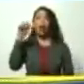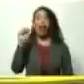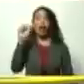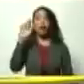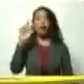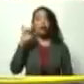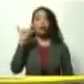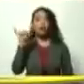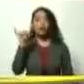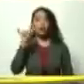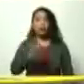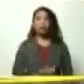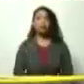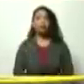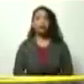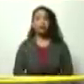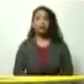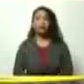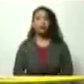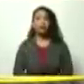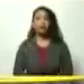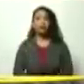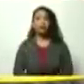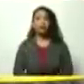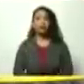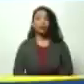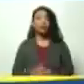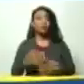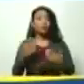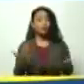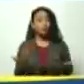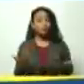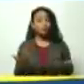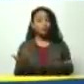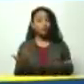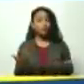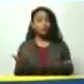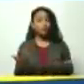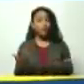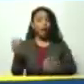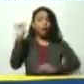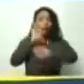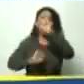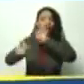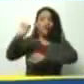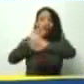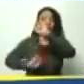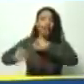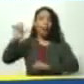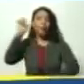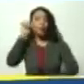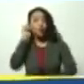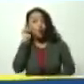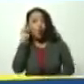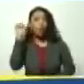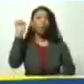Larry Daboe, y a la defensora de derechos humanos